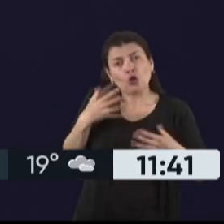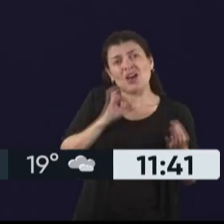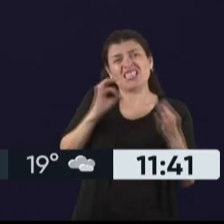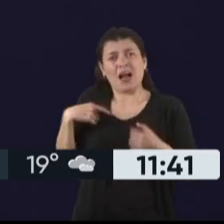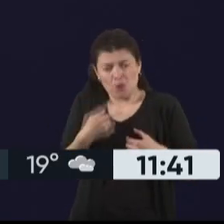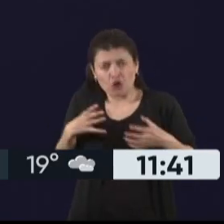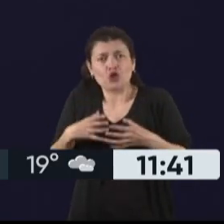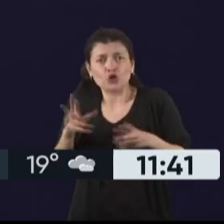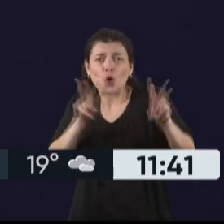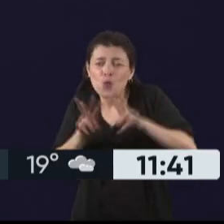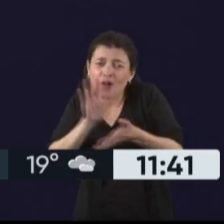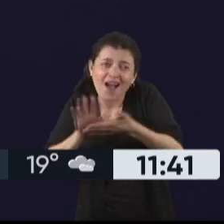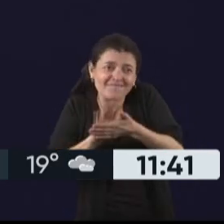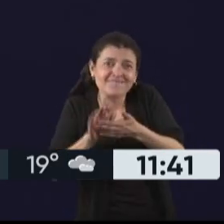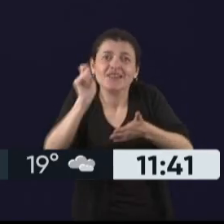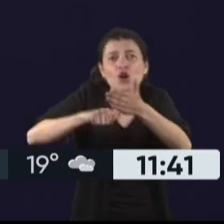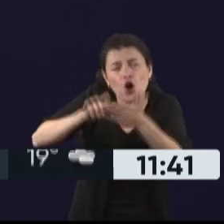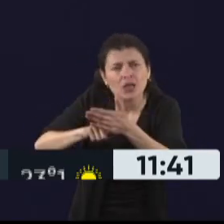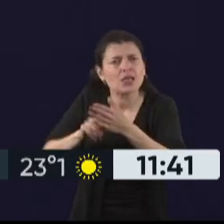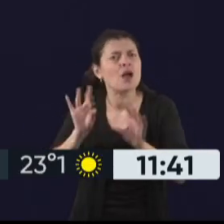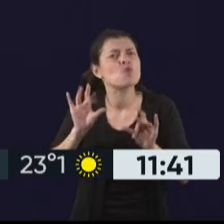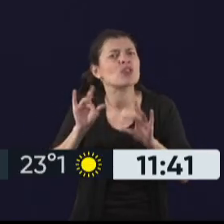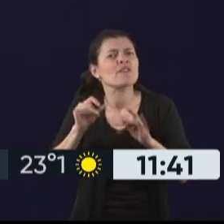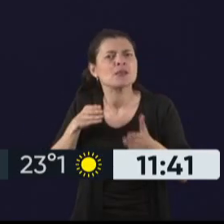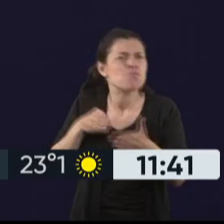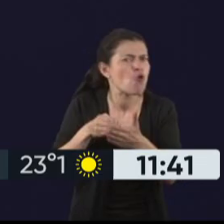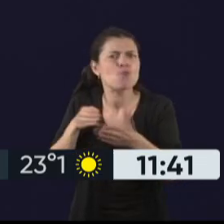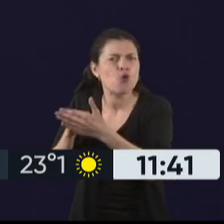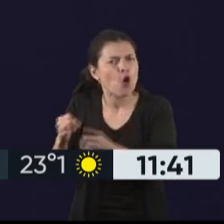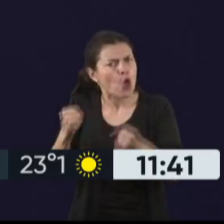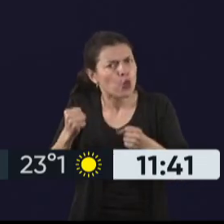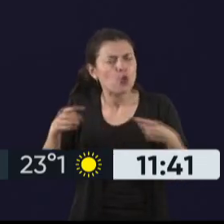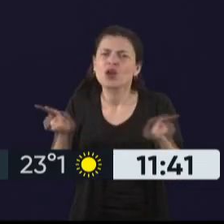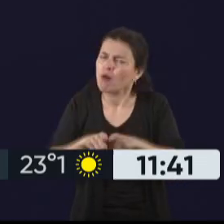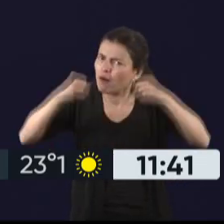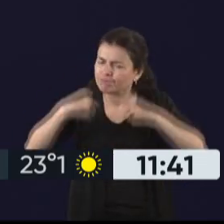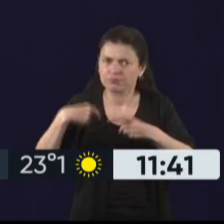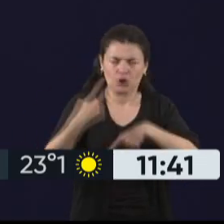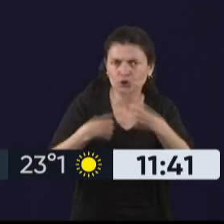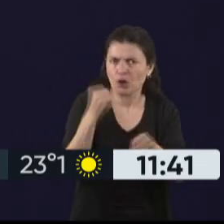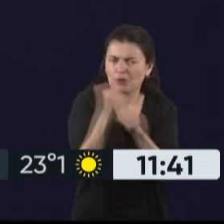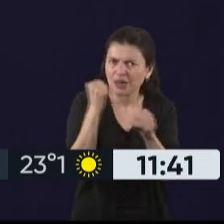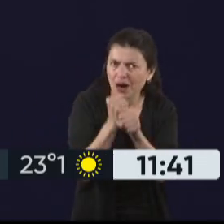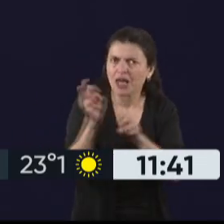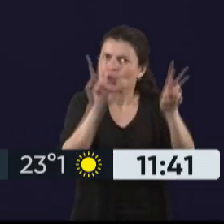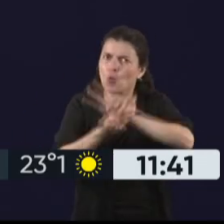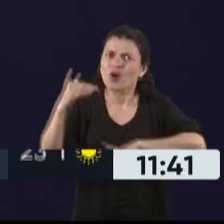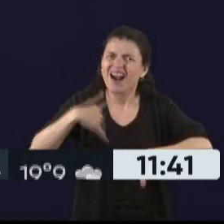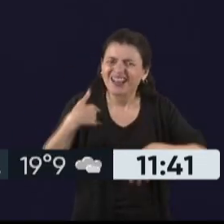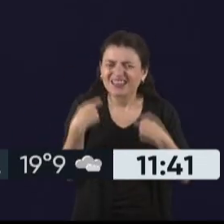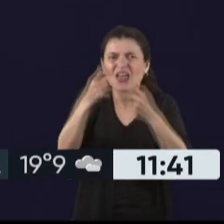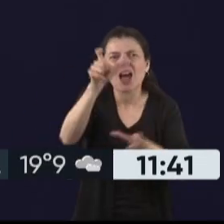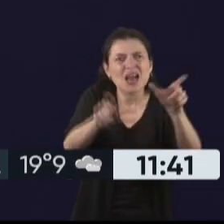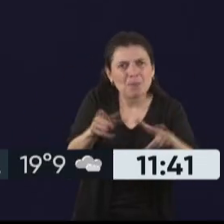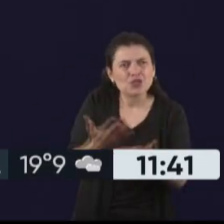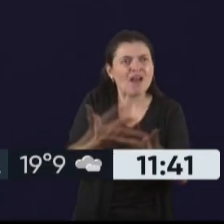que dejaron y tratar de llevar a la Argentina a un país donde todos podamos vivir mejor, con